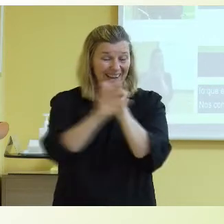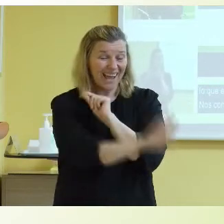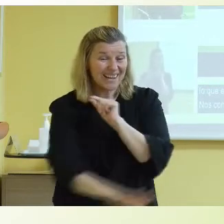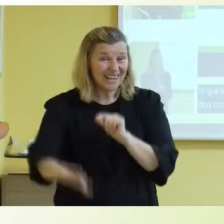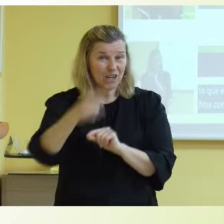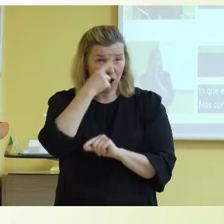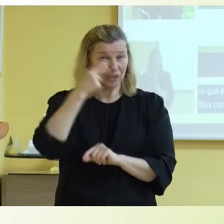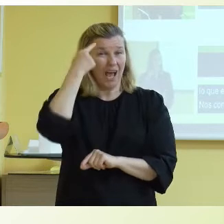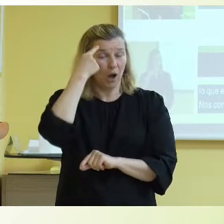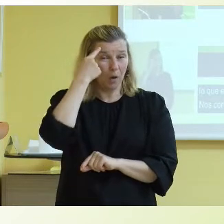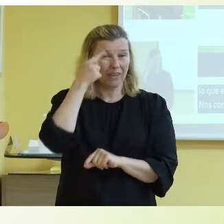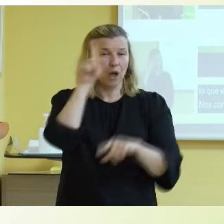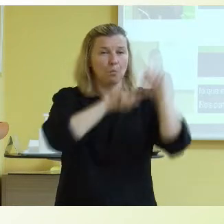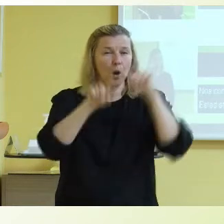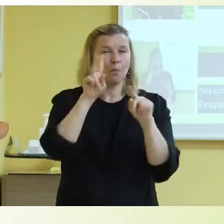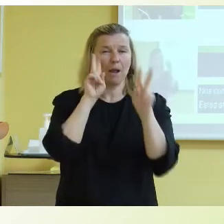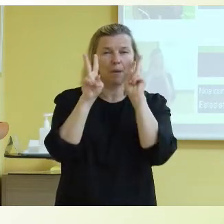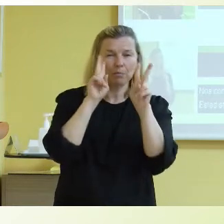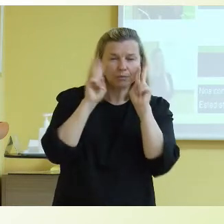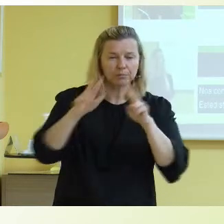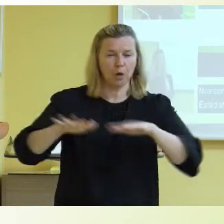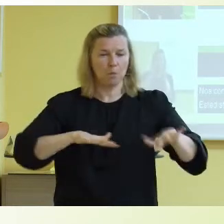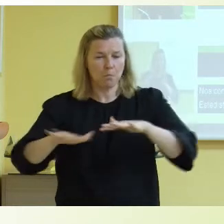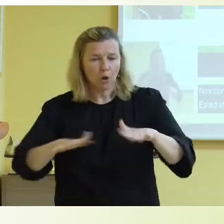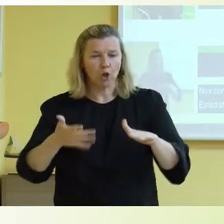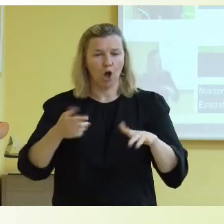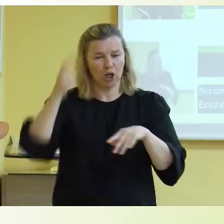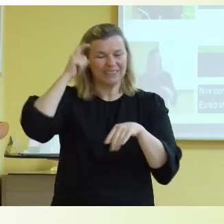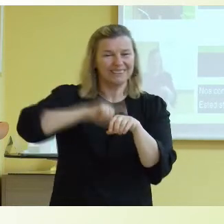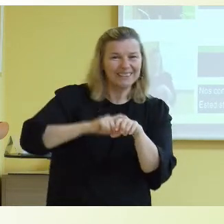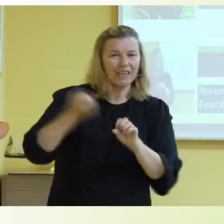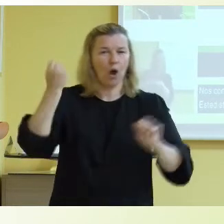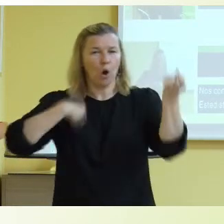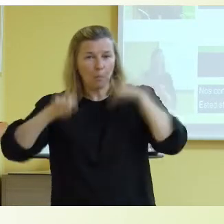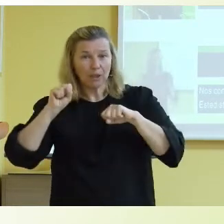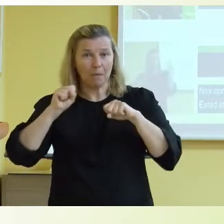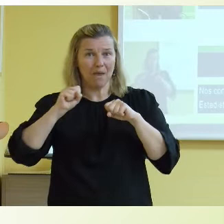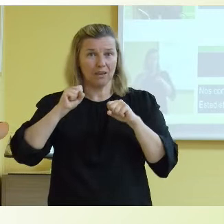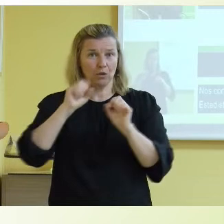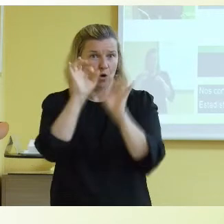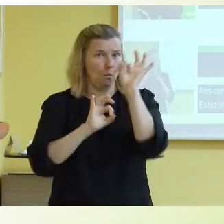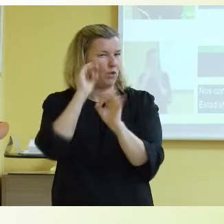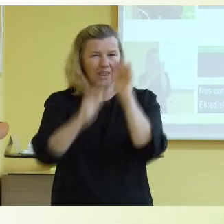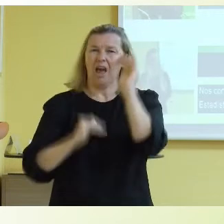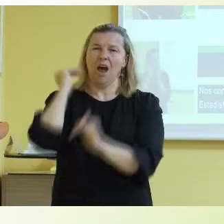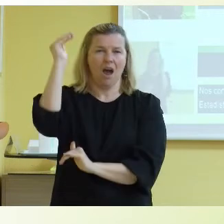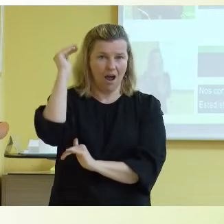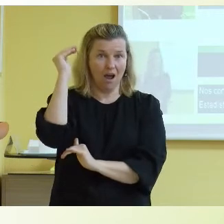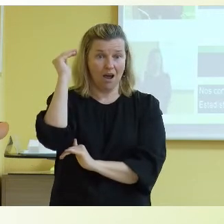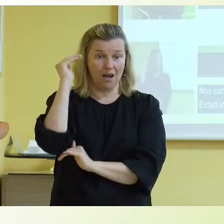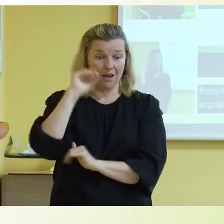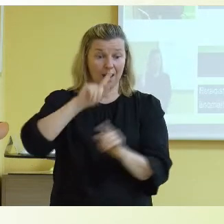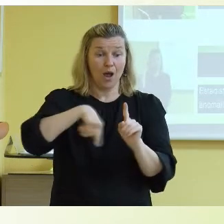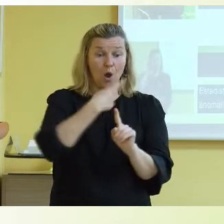la deficiencia visual, la deficiencia motora, las anomalías psíquicas del comportamiento eran cifras muy altas. Y luego vemos en términos